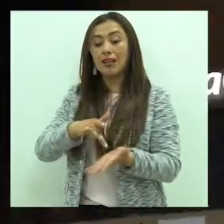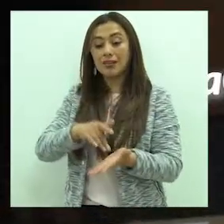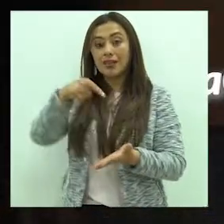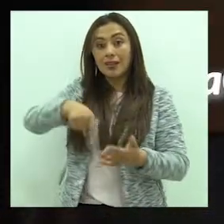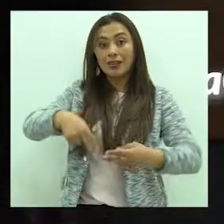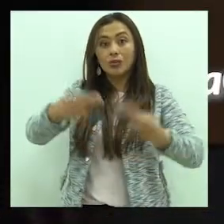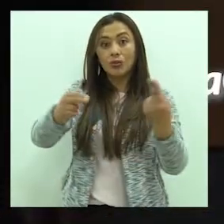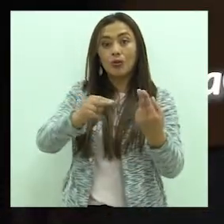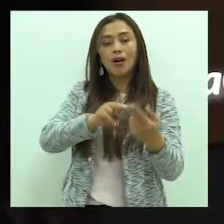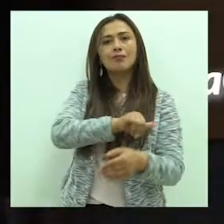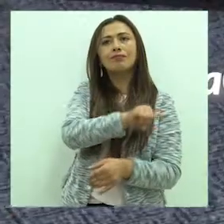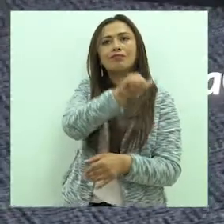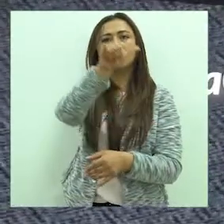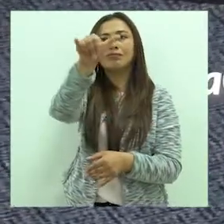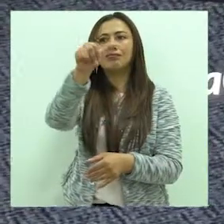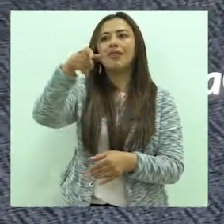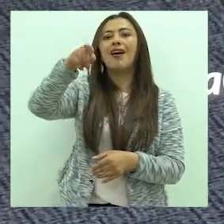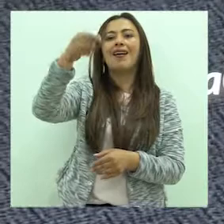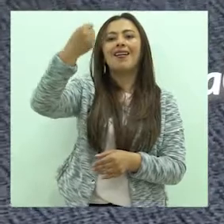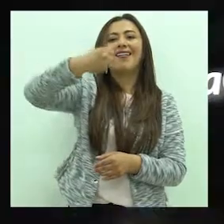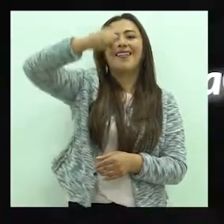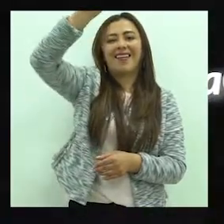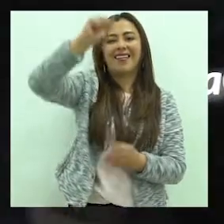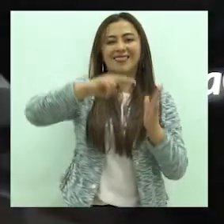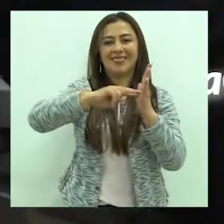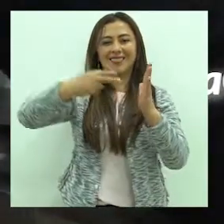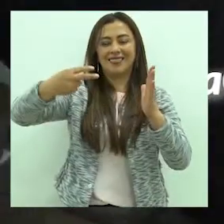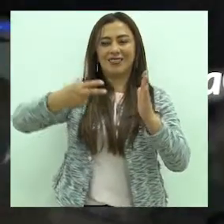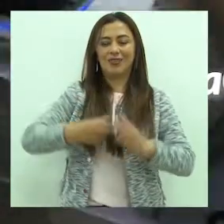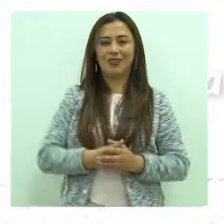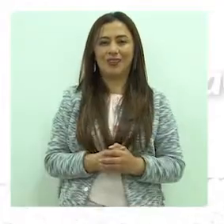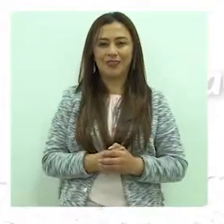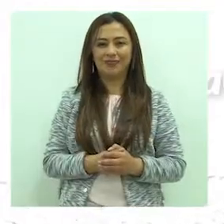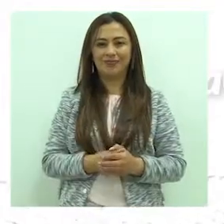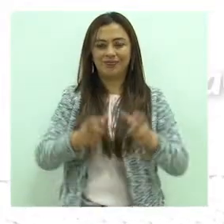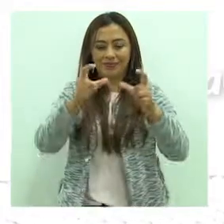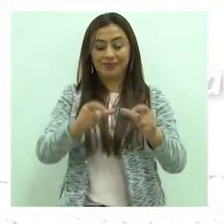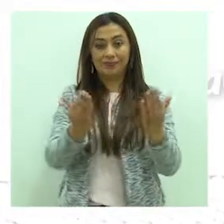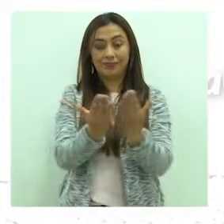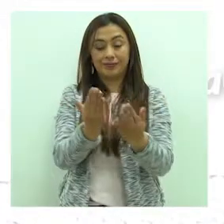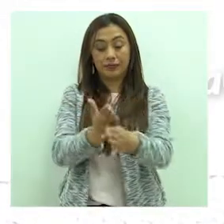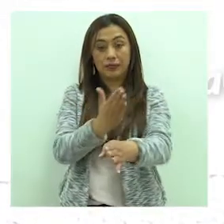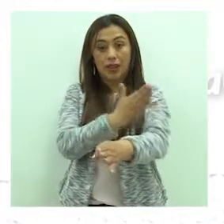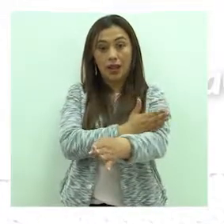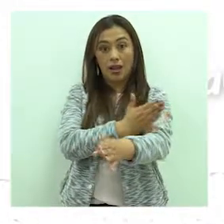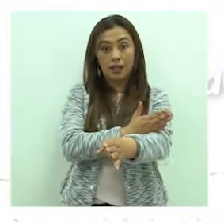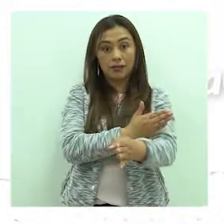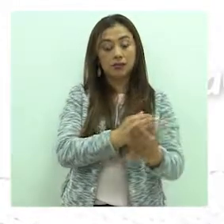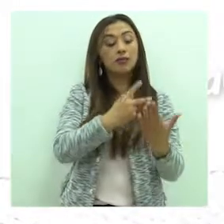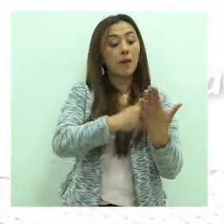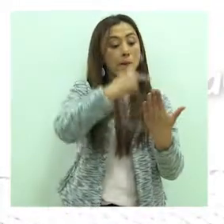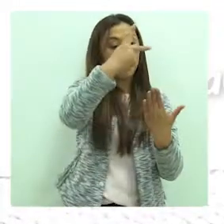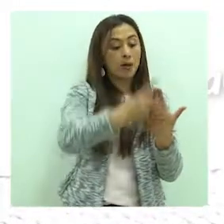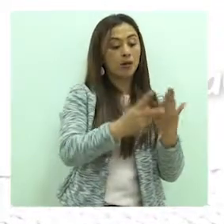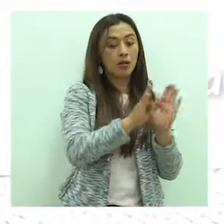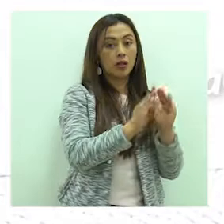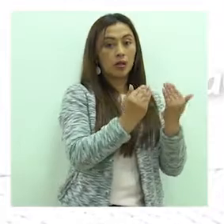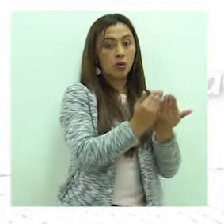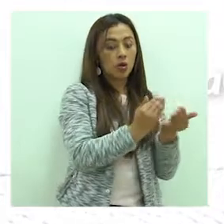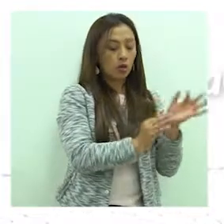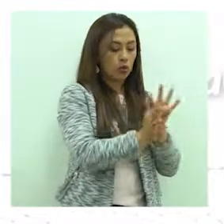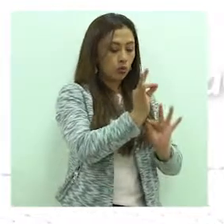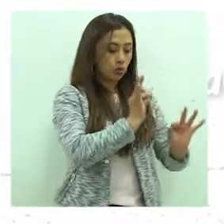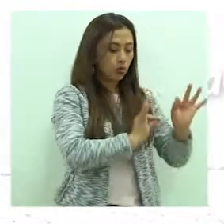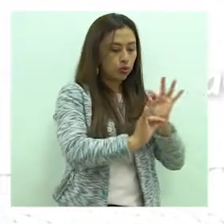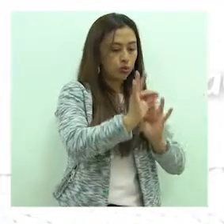nos representaron a nivel nacional. Los estudiantes, pues, estábamos ya desarrollando un trabajo aquí en el colegio, pero a través